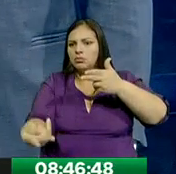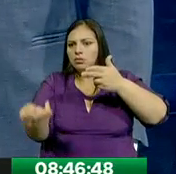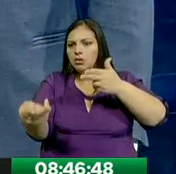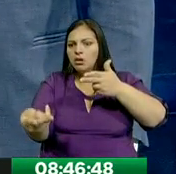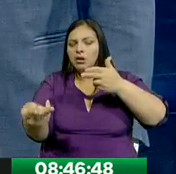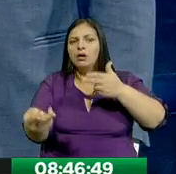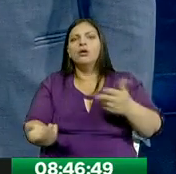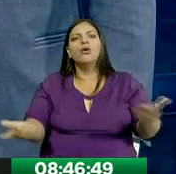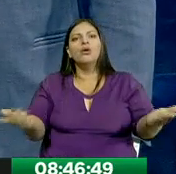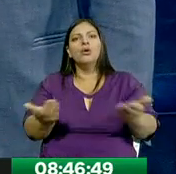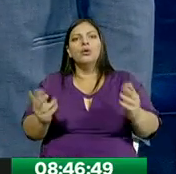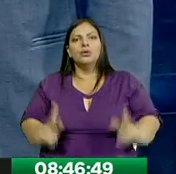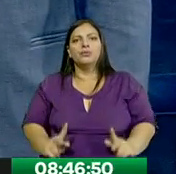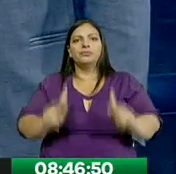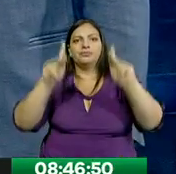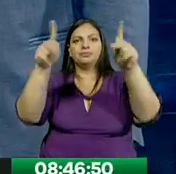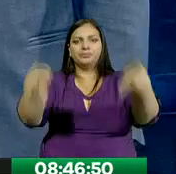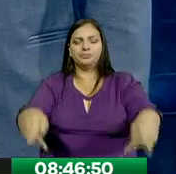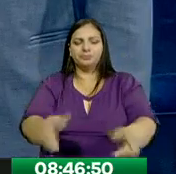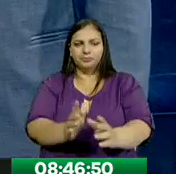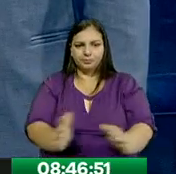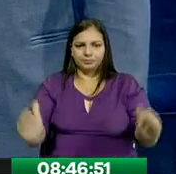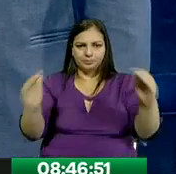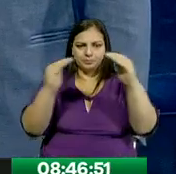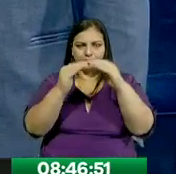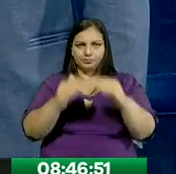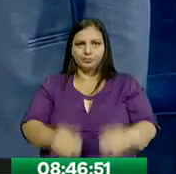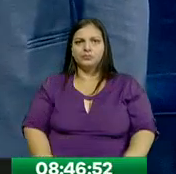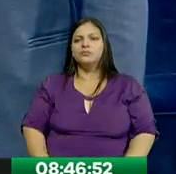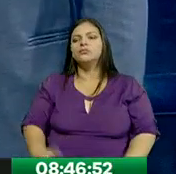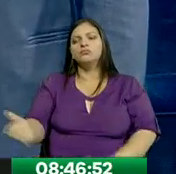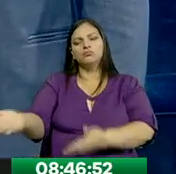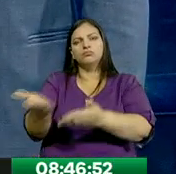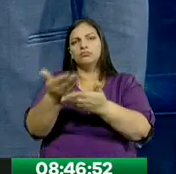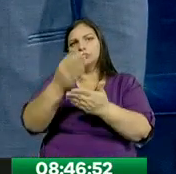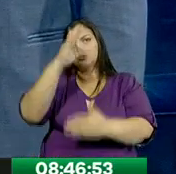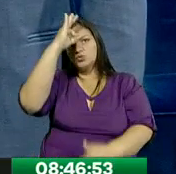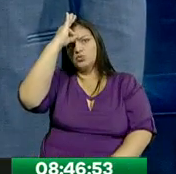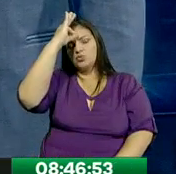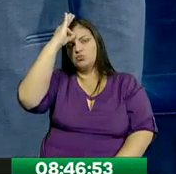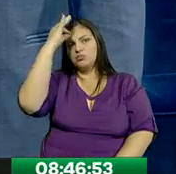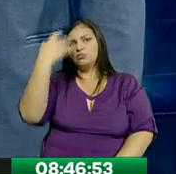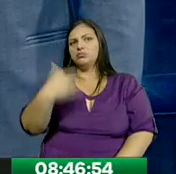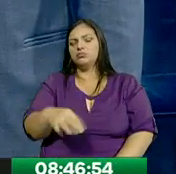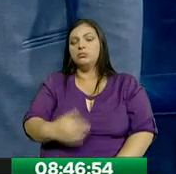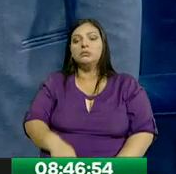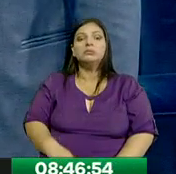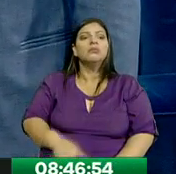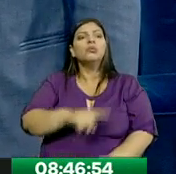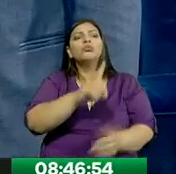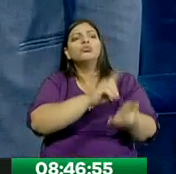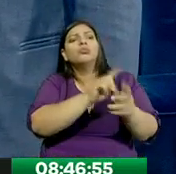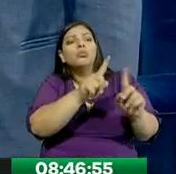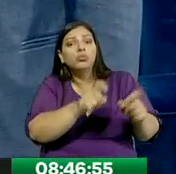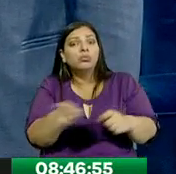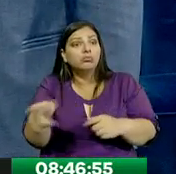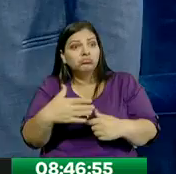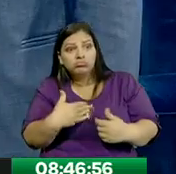Bucarán, en la isla Trinitaria, al sur de la ciudad de Guayaquil. La víctima permanece en una casa de salud donde su pronóstico es